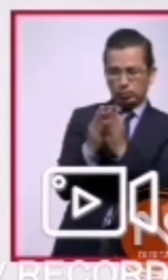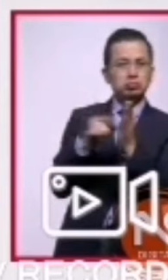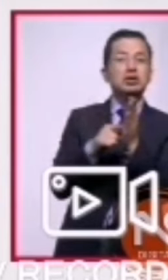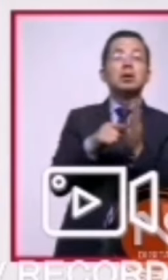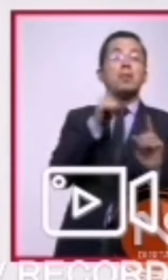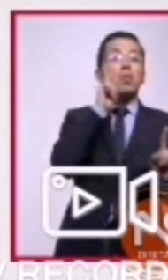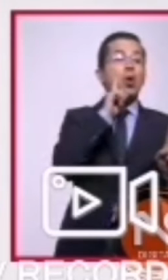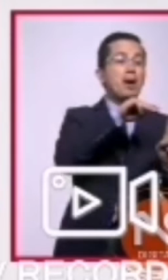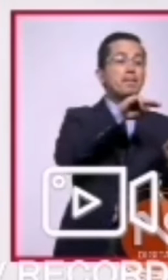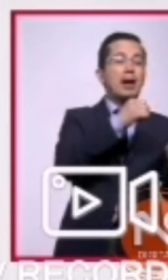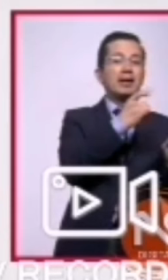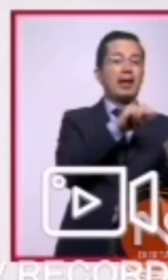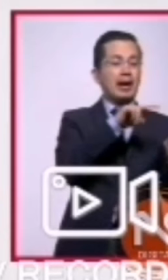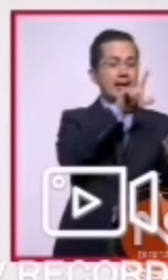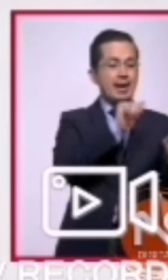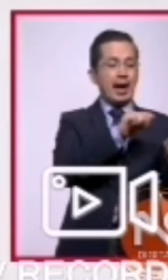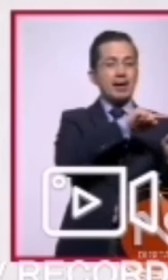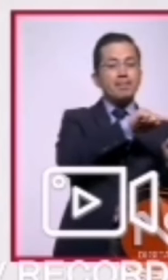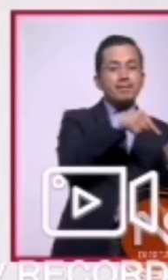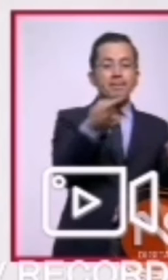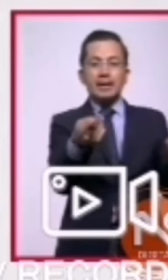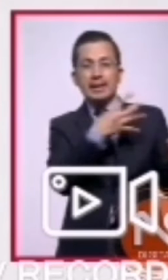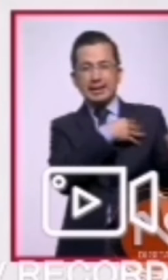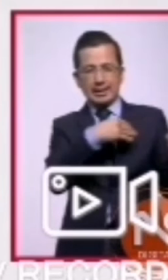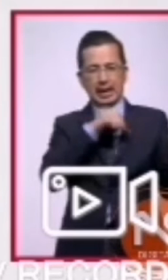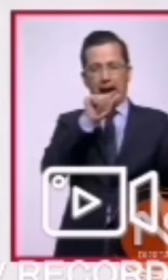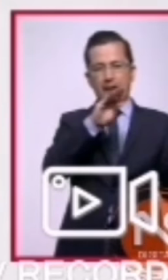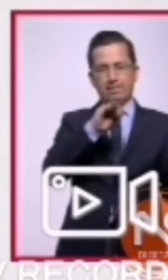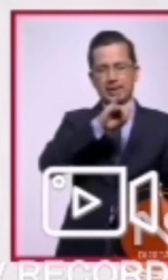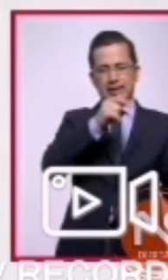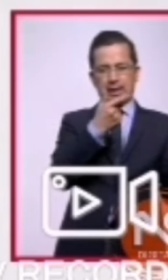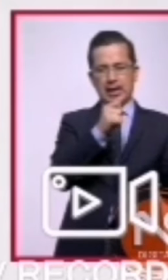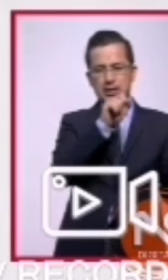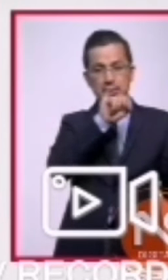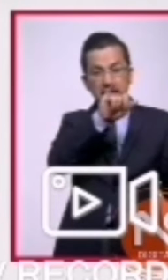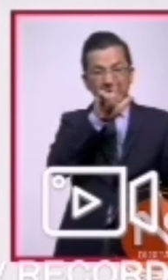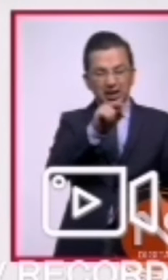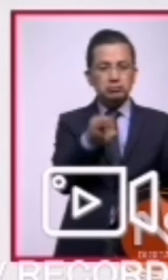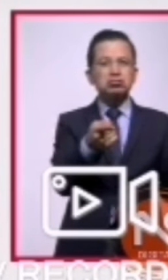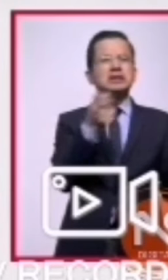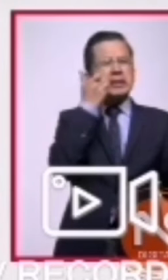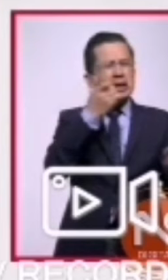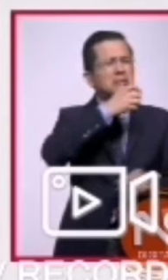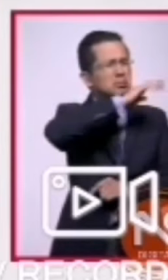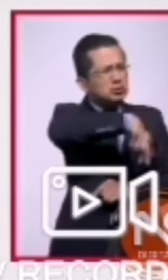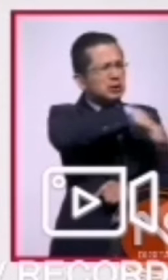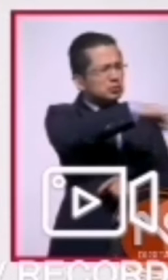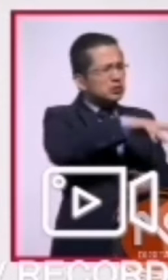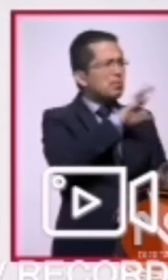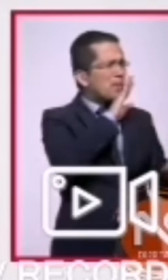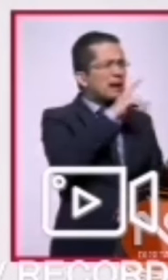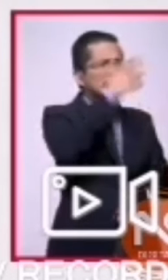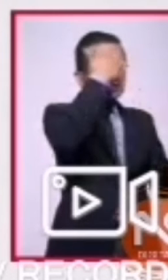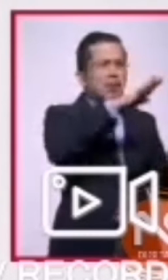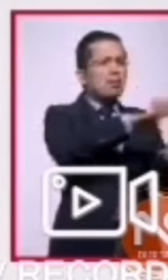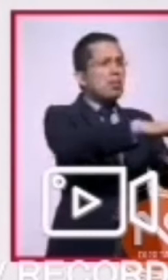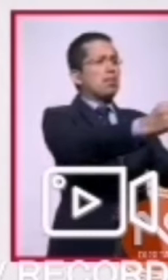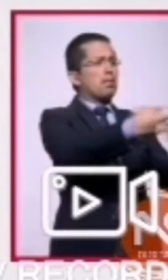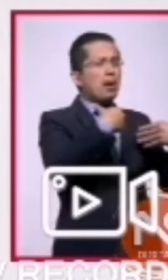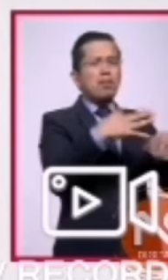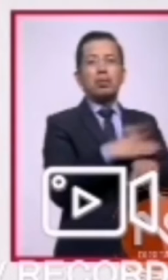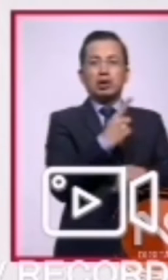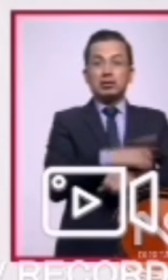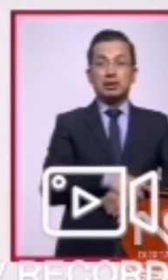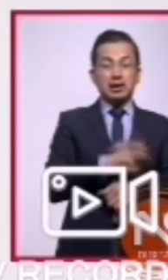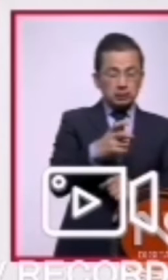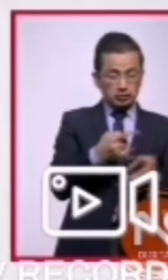Abigail, quien la busca desesperadamente para saber por qué la abandonó. Conoceremos a una familia que guarda un secreto que poco a poco